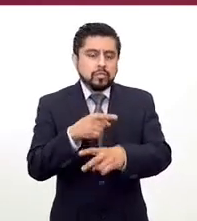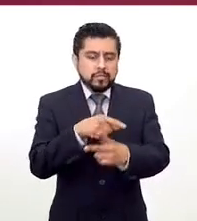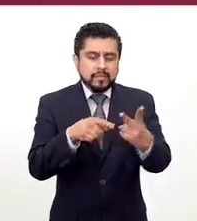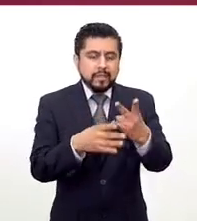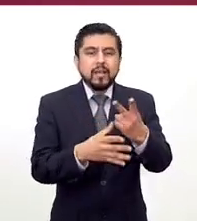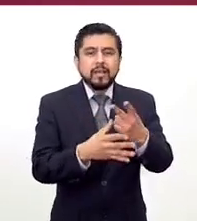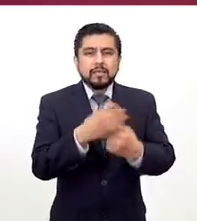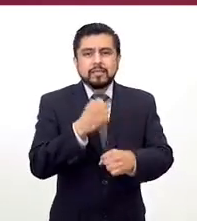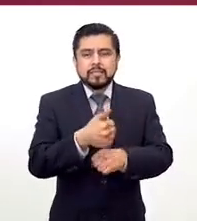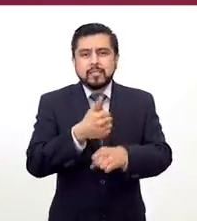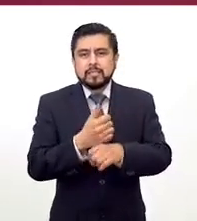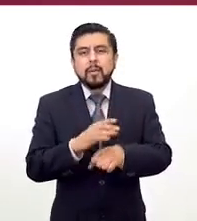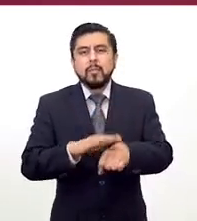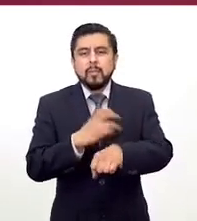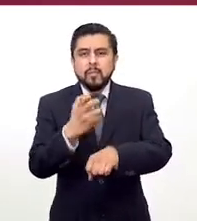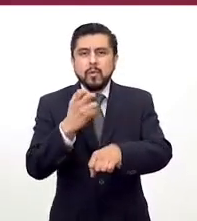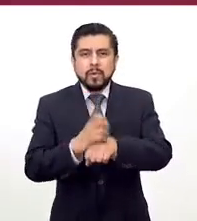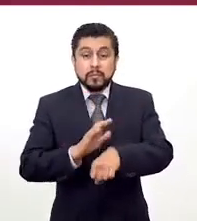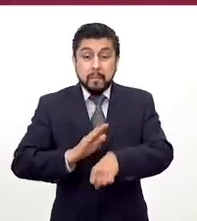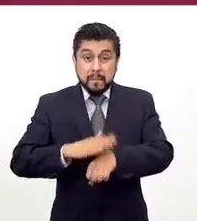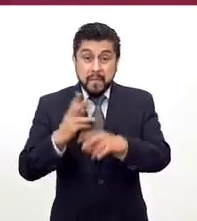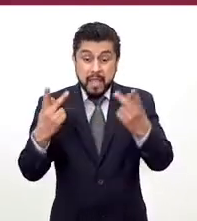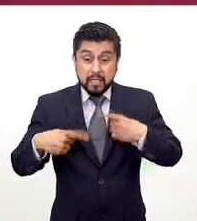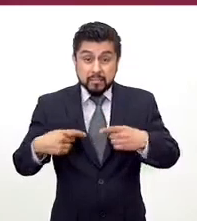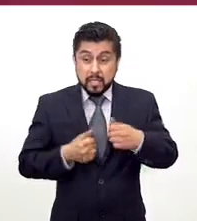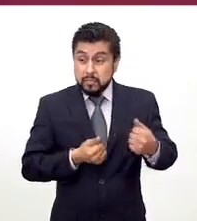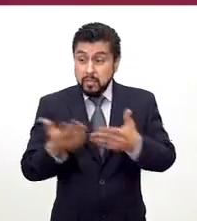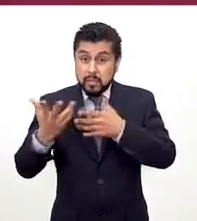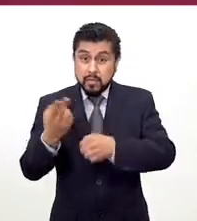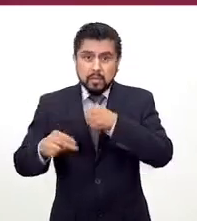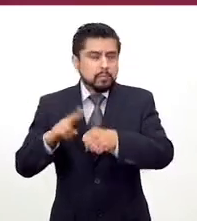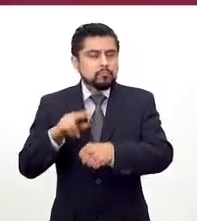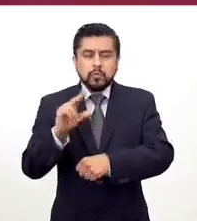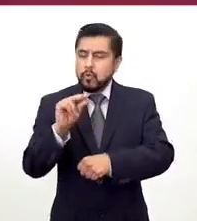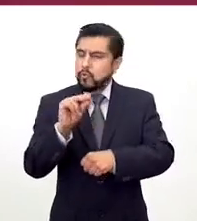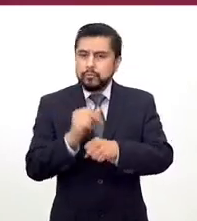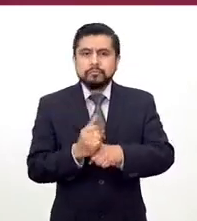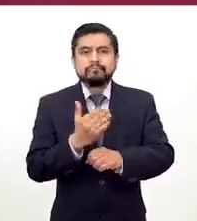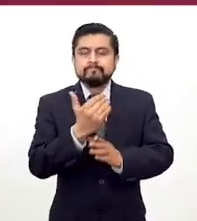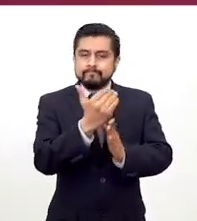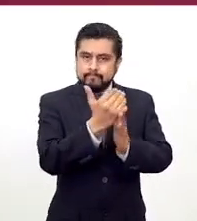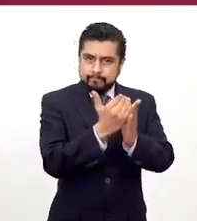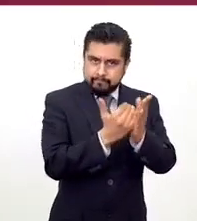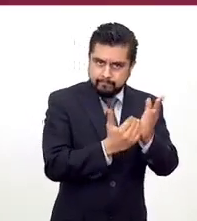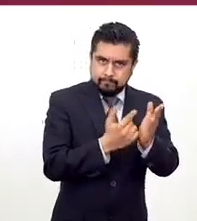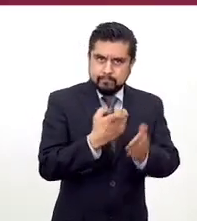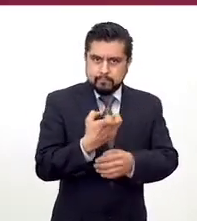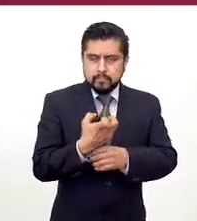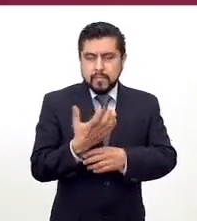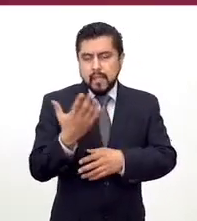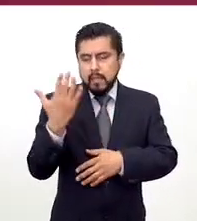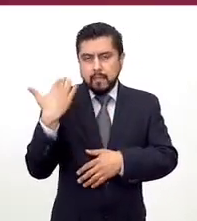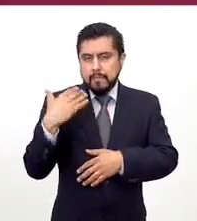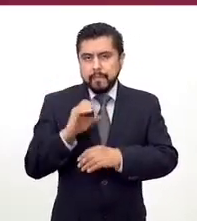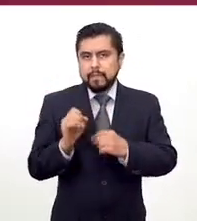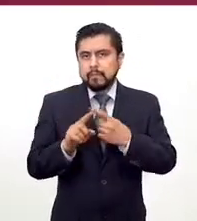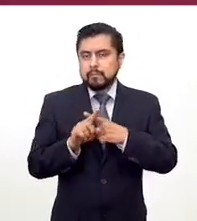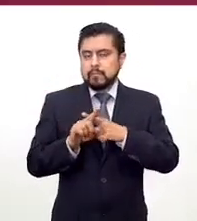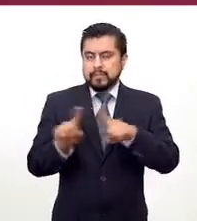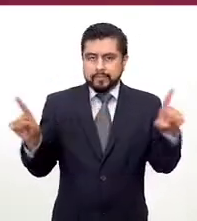dos combinaciones, no ha crecido el número de hospitalizados en la misma proporción que creció en las